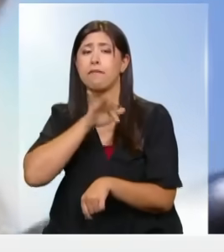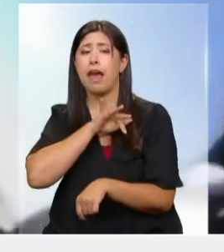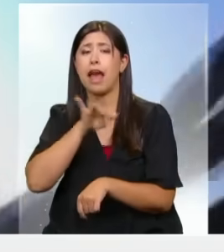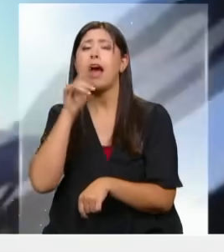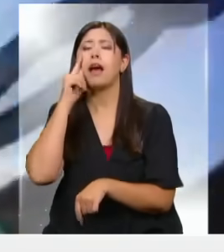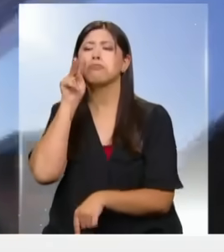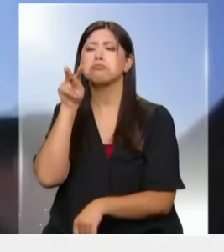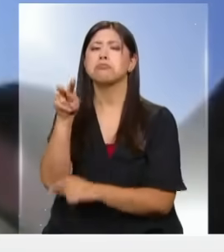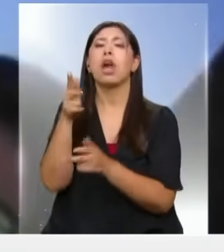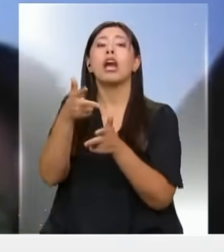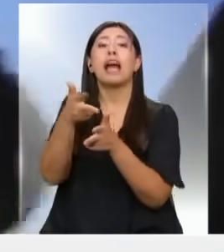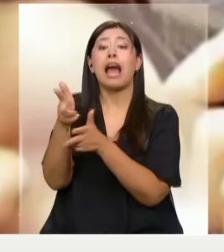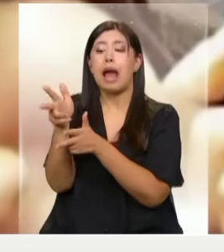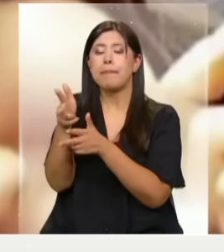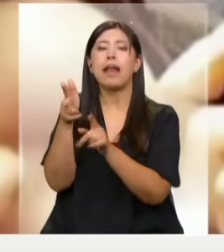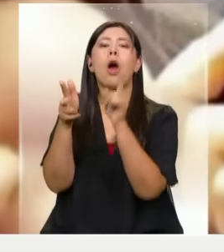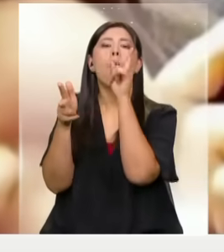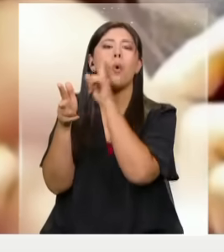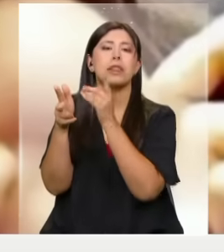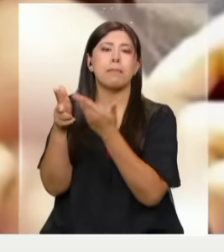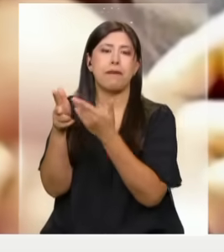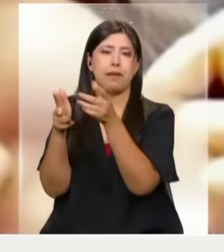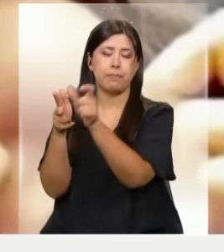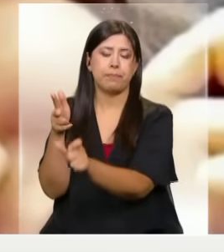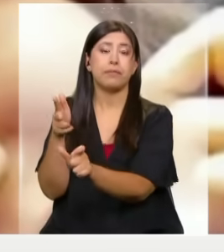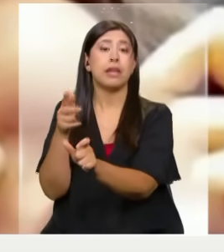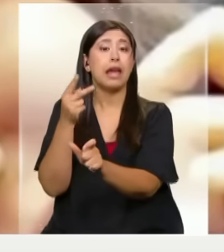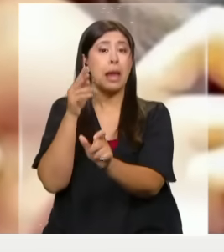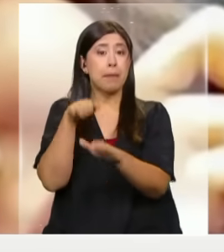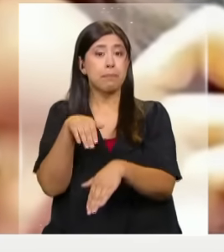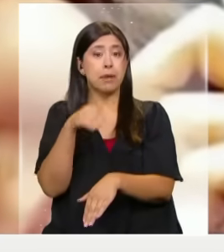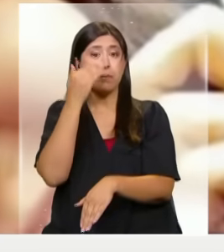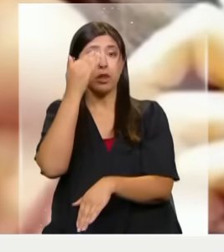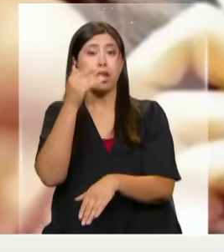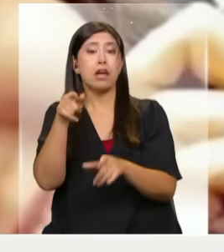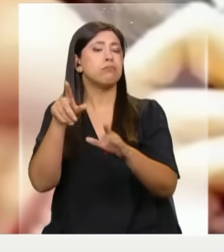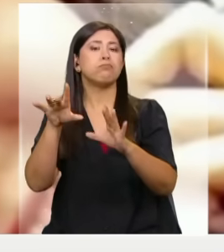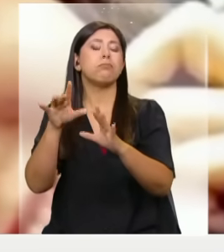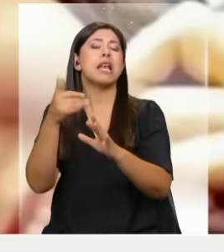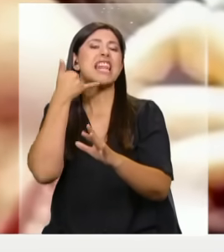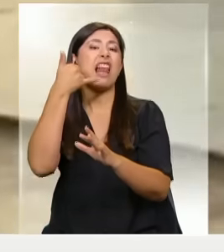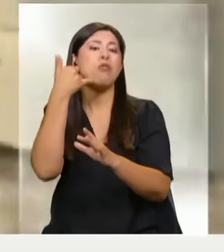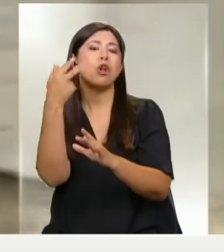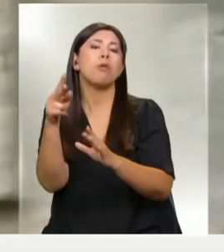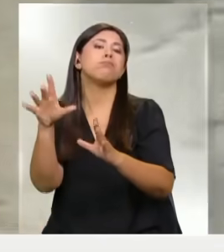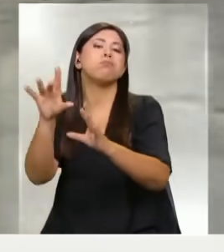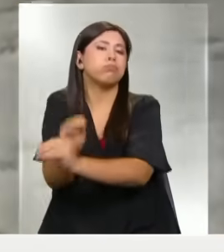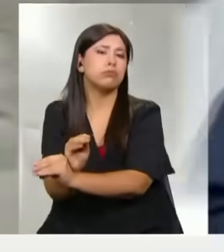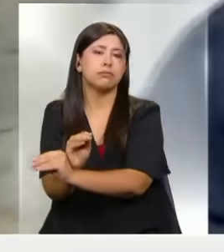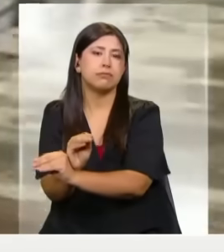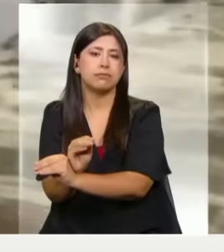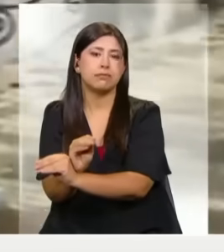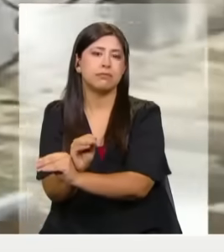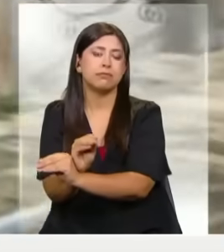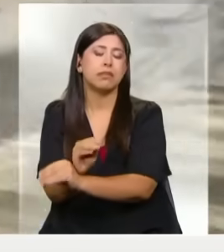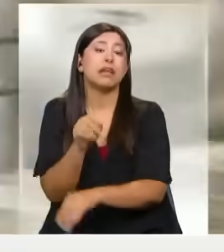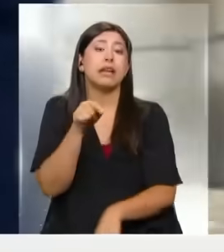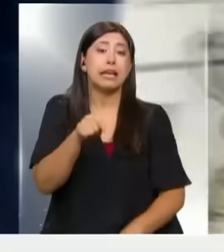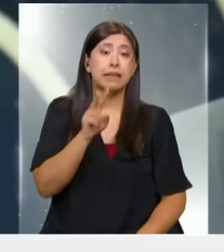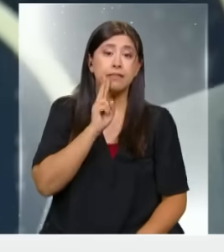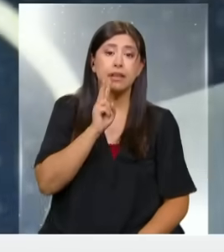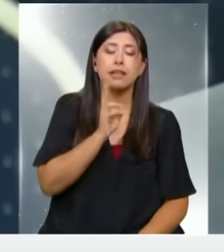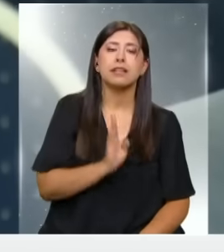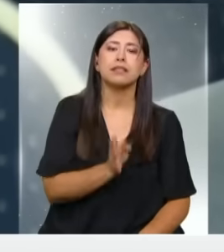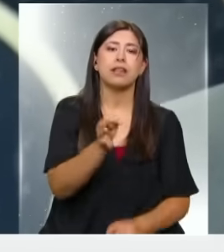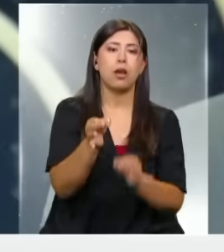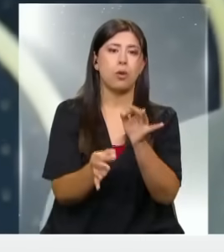registros de cámaras de seguridad. Ese mismo día, su teléfono dejó de tener conexión. Este viernes continuó el juicio contra el